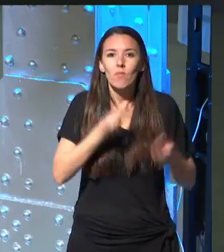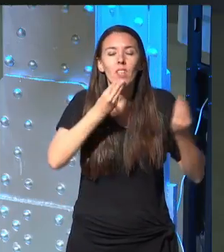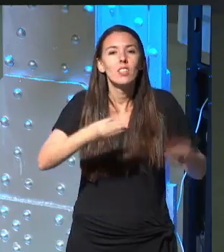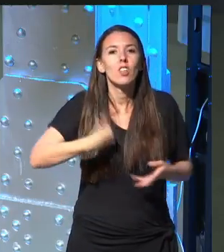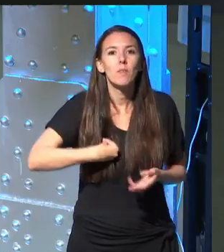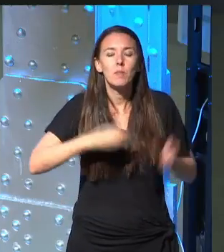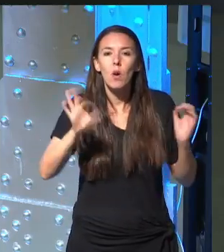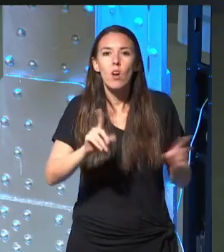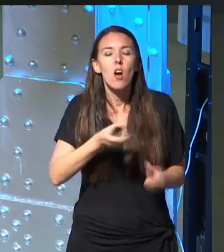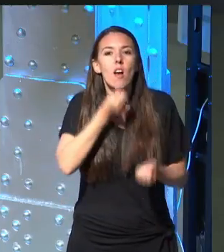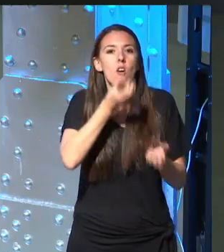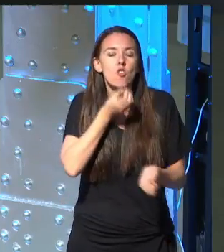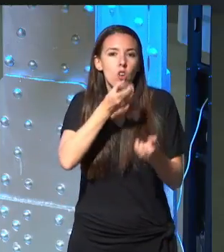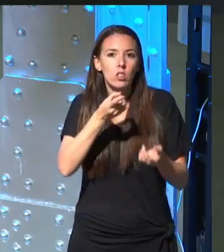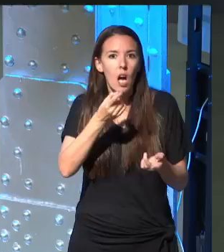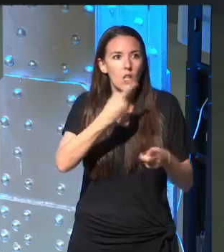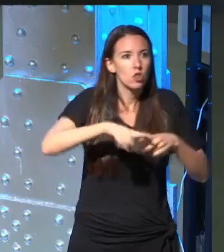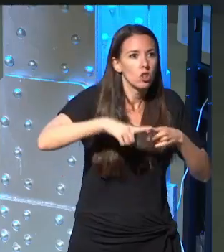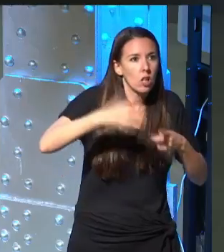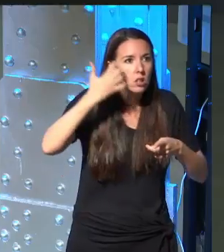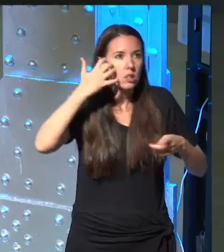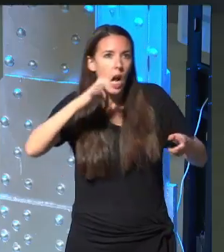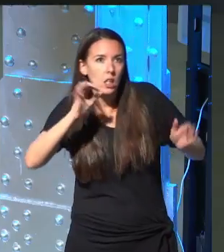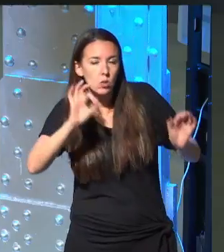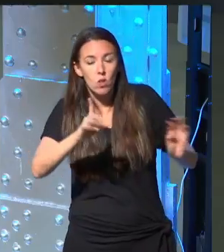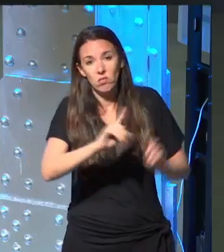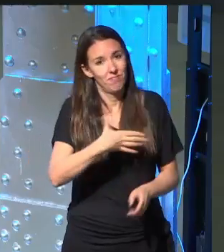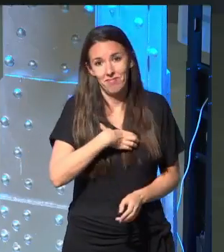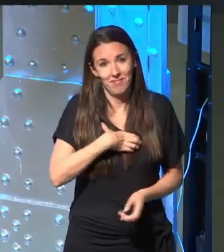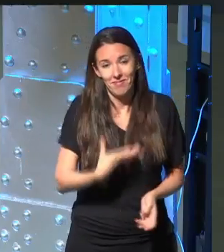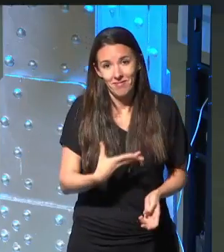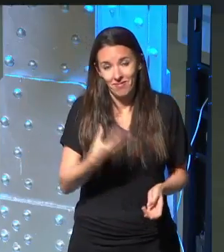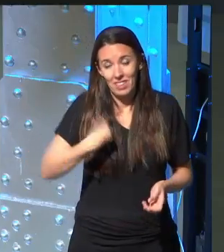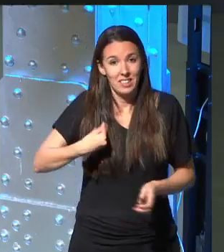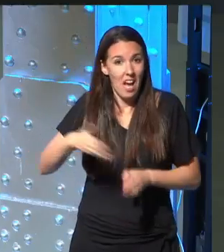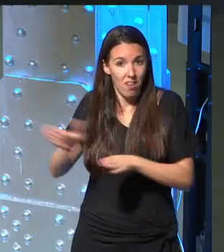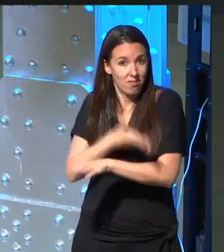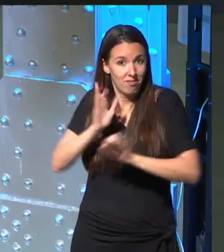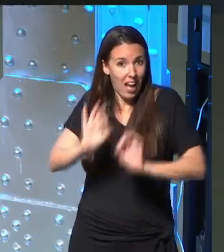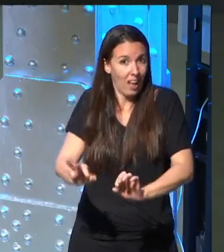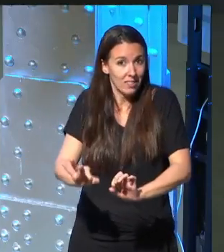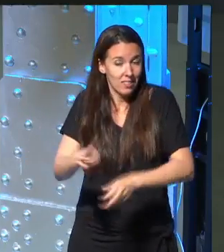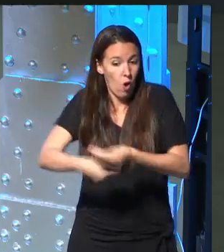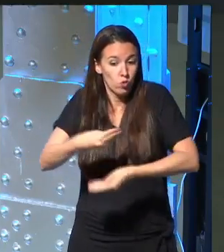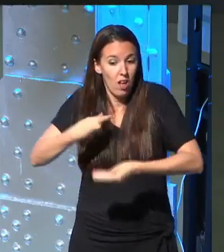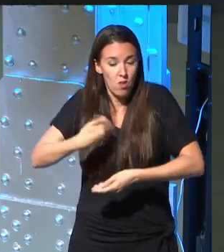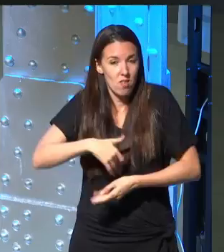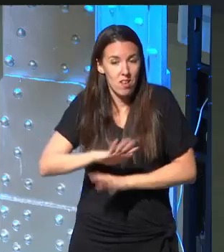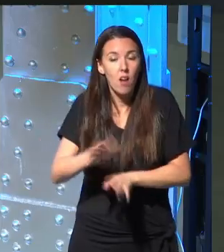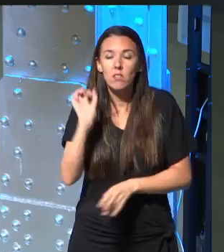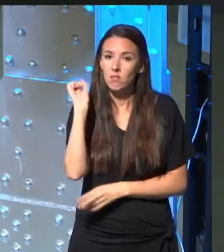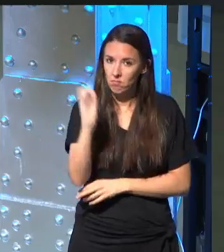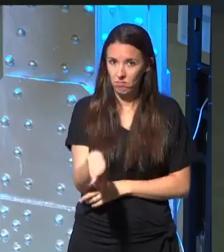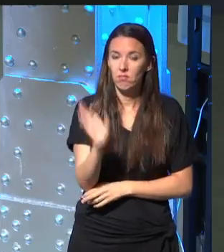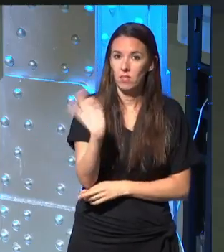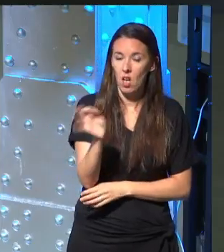de repente empezar a contar algo tipo me están pasando cosas extrañas. Entonces yo creo que ese cartucho yo lo he quemado, pero creo que, o sea, tienes razón